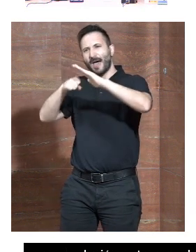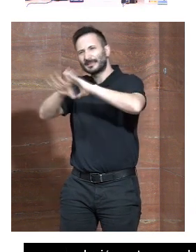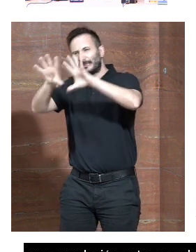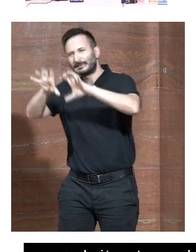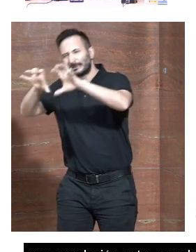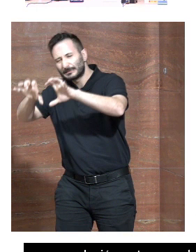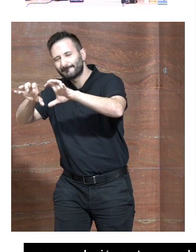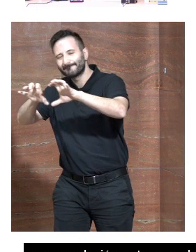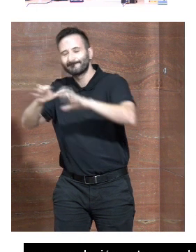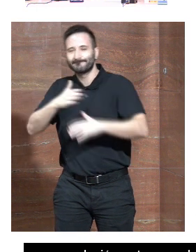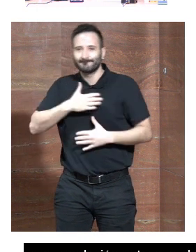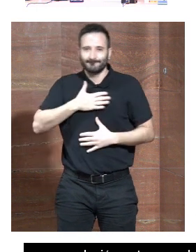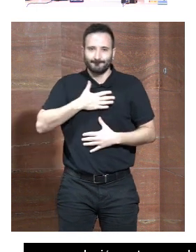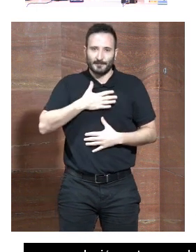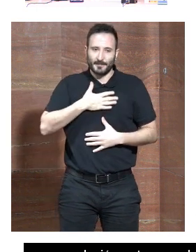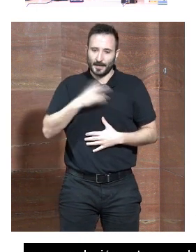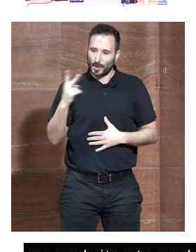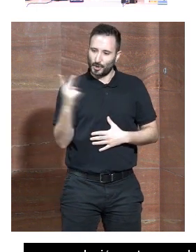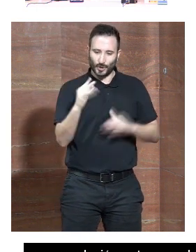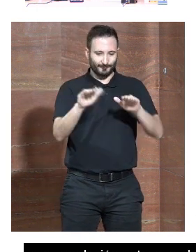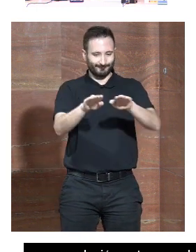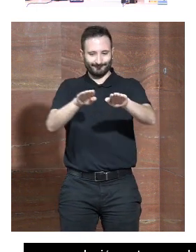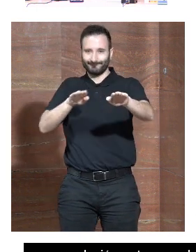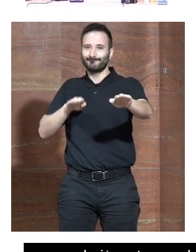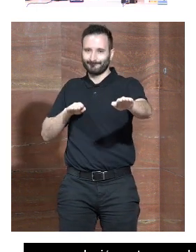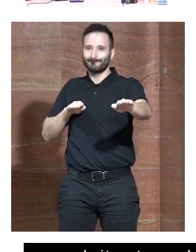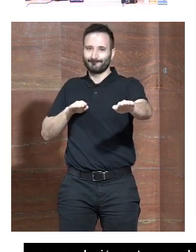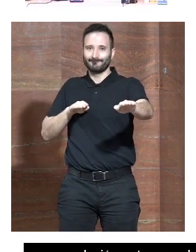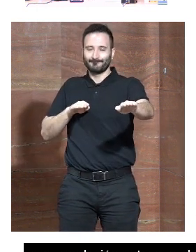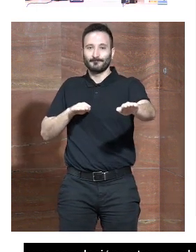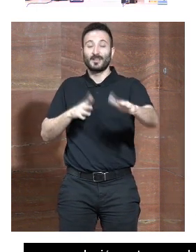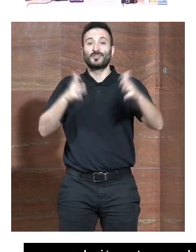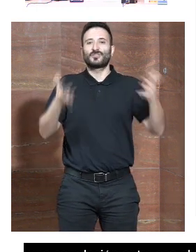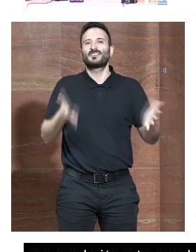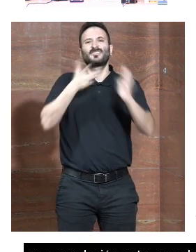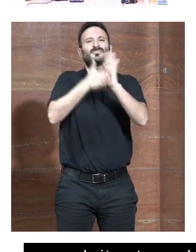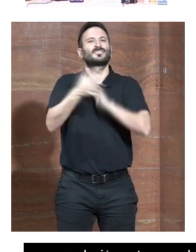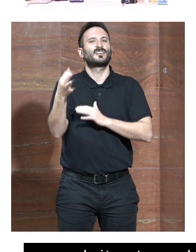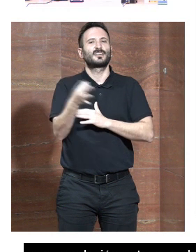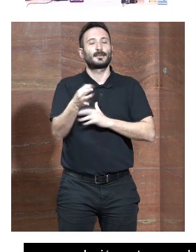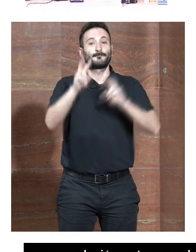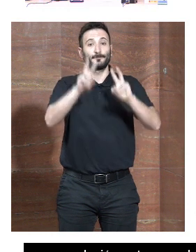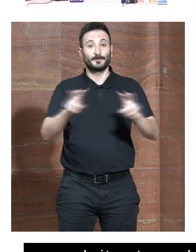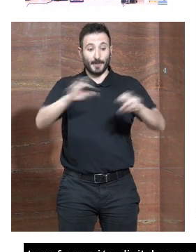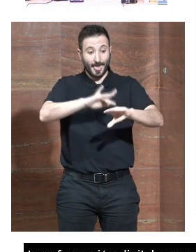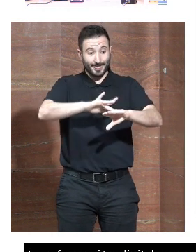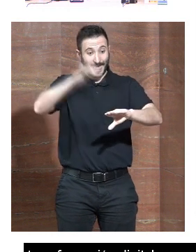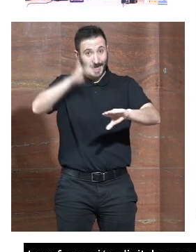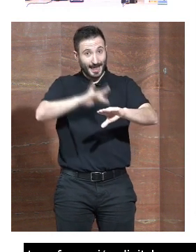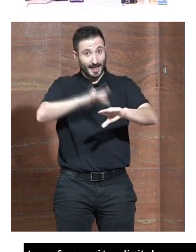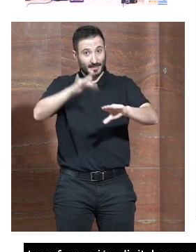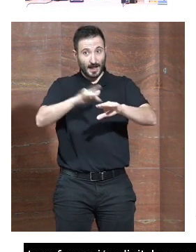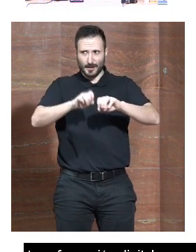accesibilidad, pues realmente no está parejo. Lo que quiero decir con esto es que la expansión de lo digital,